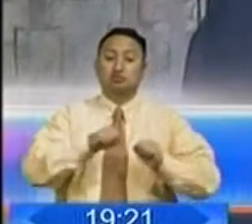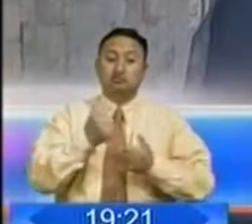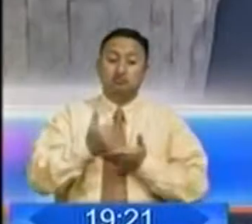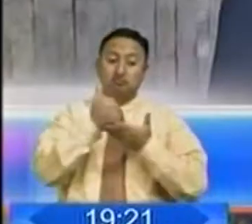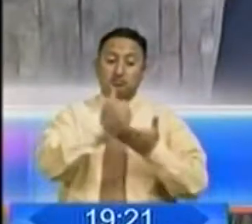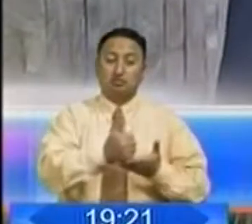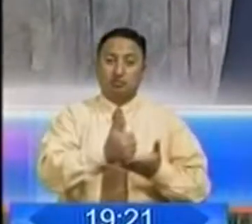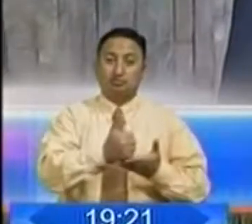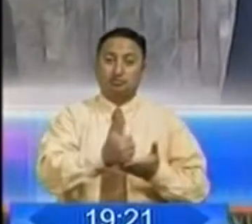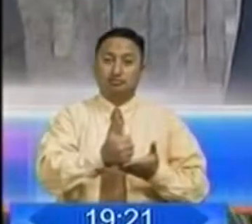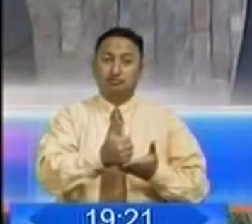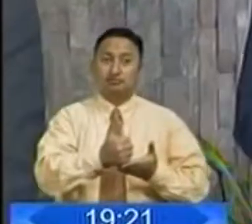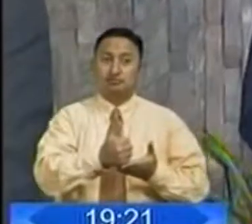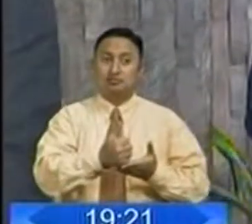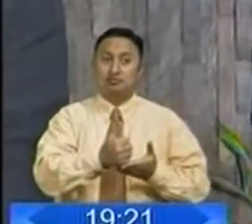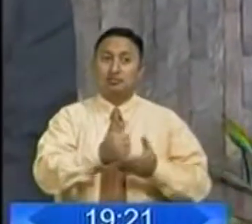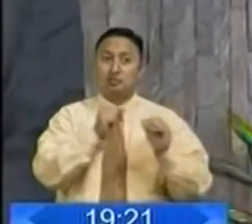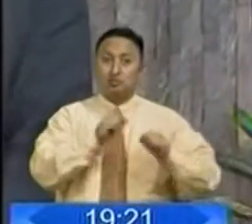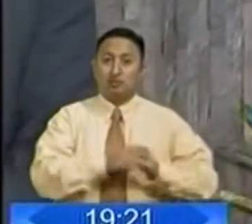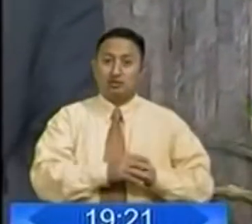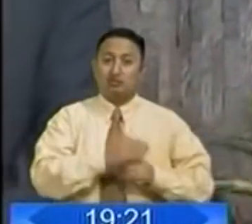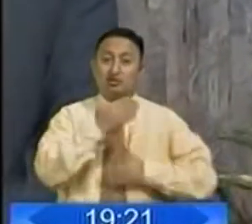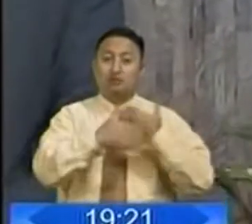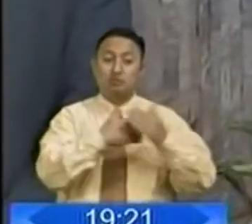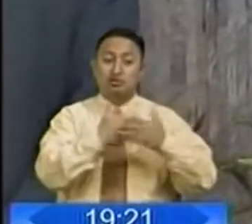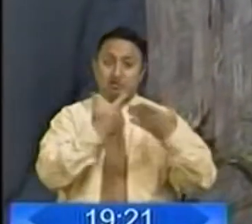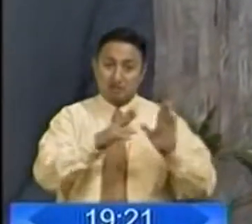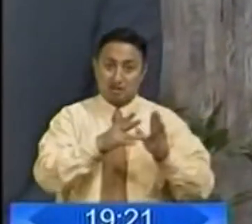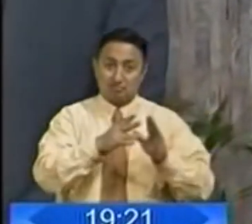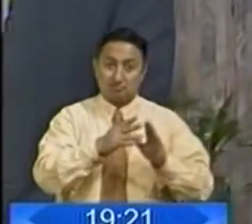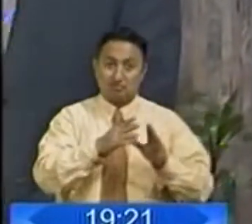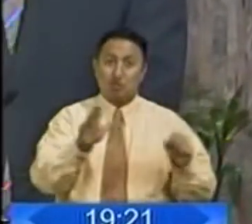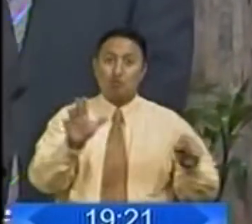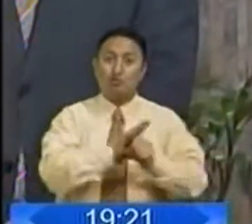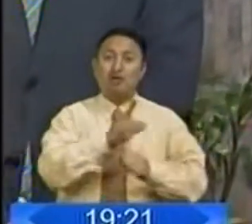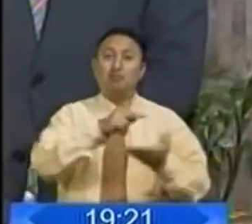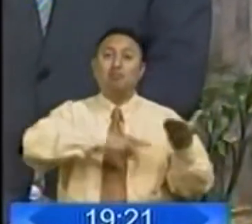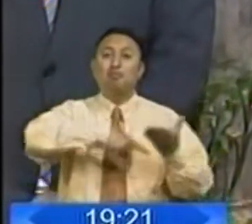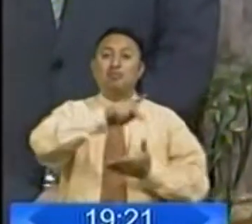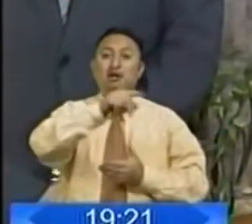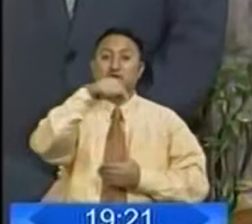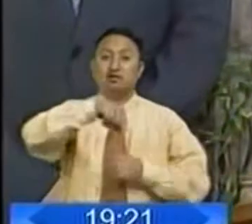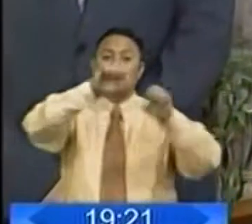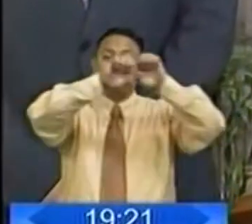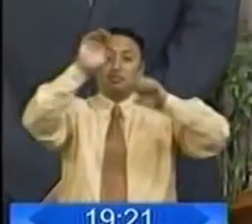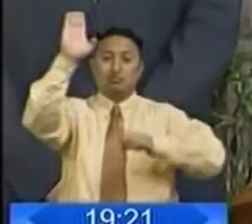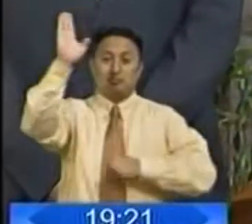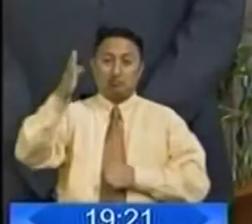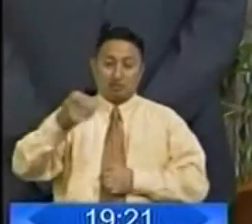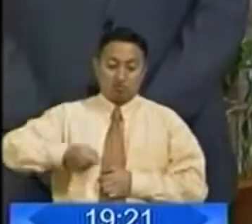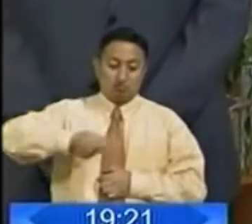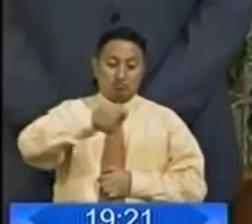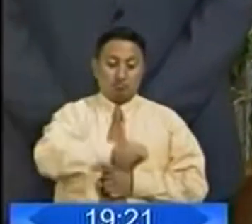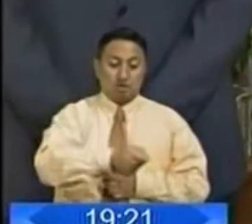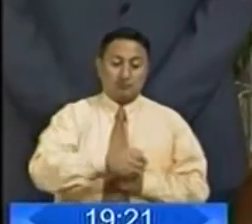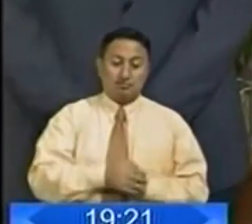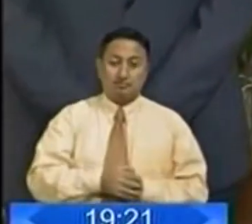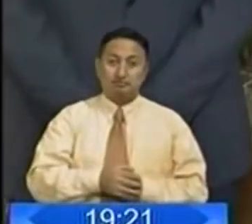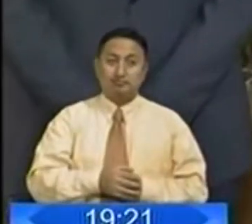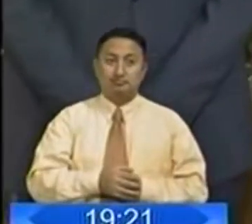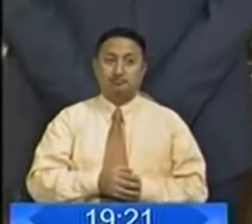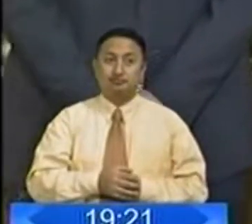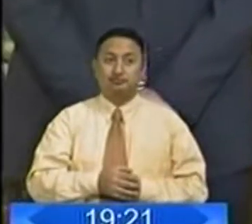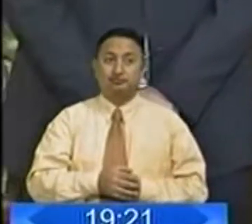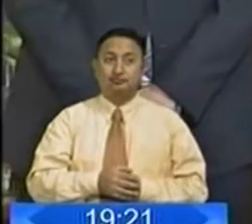base para el monto exacto de la indemnización que Odebrecht deberá entregar al Ecuador, sin perjuicio de otras formas